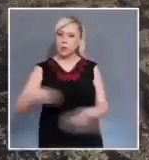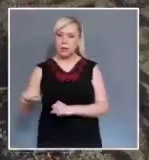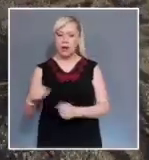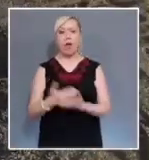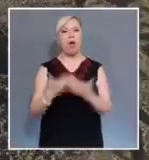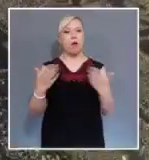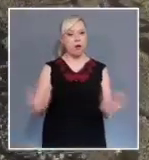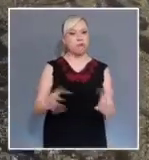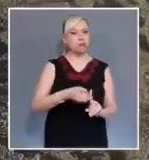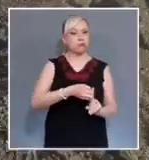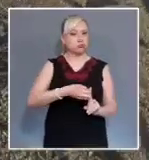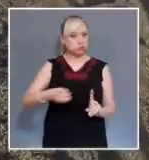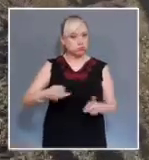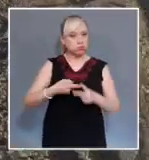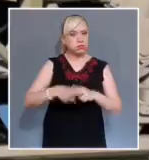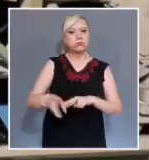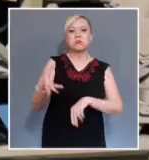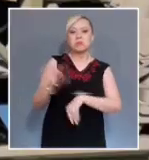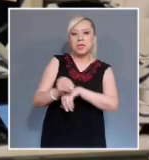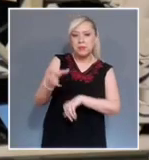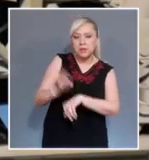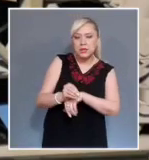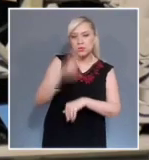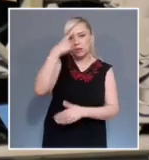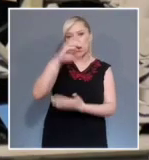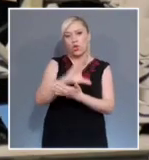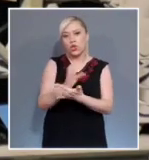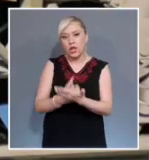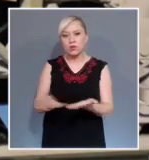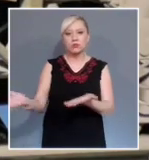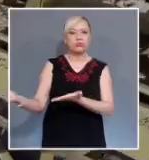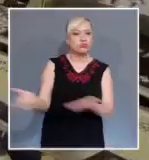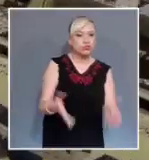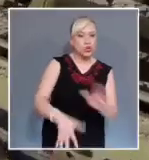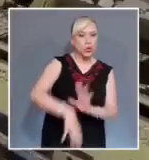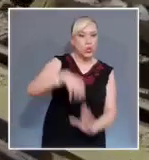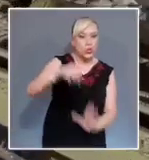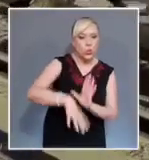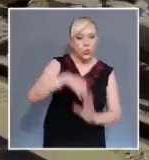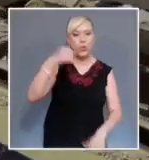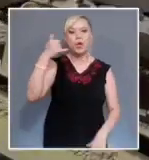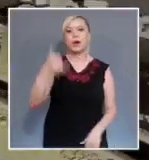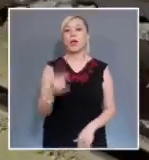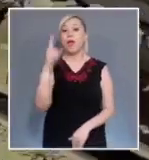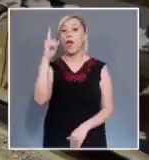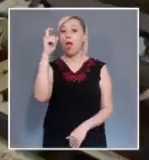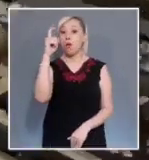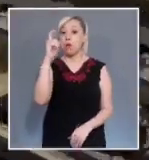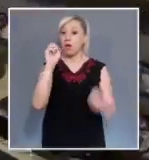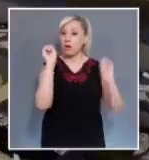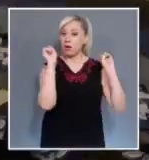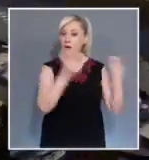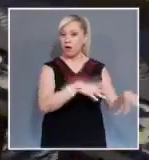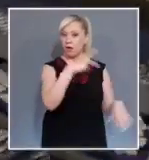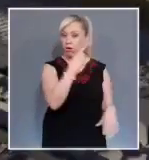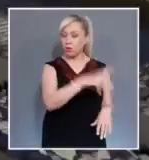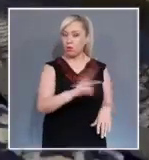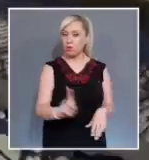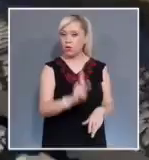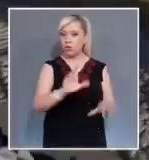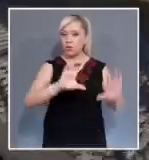los permisos de exploración en este sentido Además del acceso al agua de las comunidades que anteriormente indicó